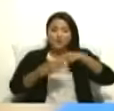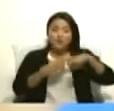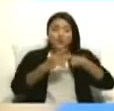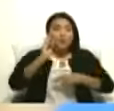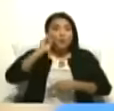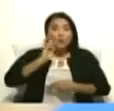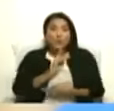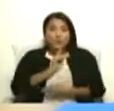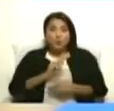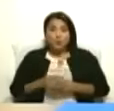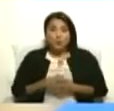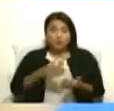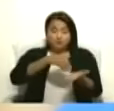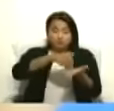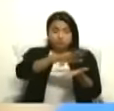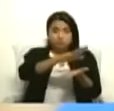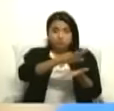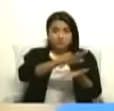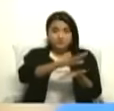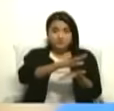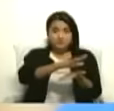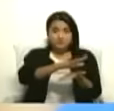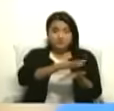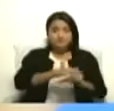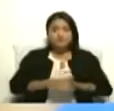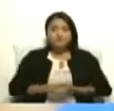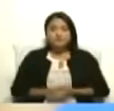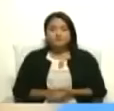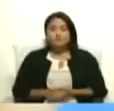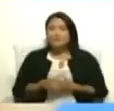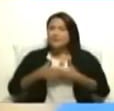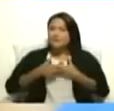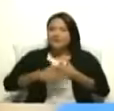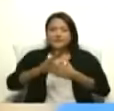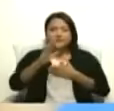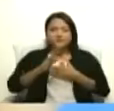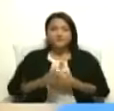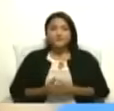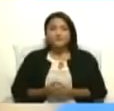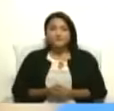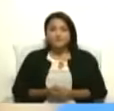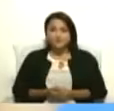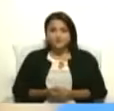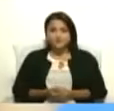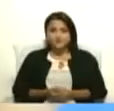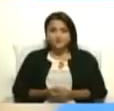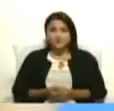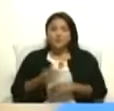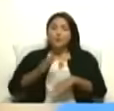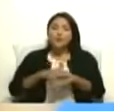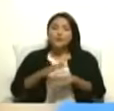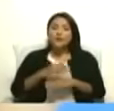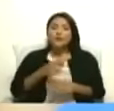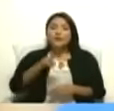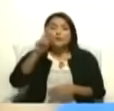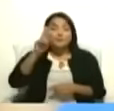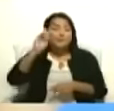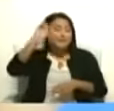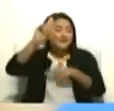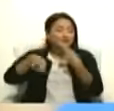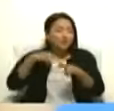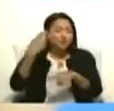bolivariana y los desalojó del poder para siempre porque nunca más esas castas